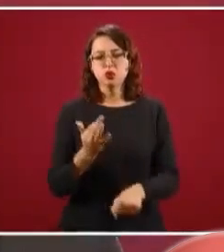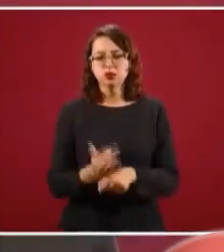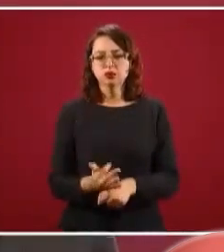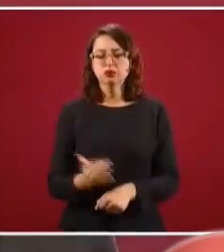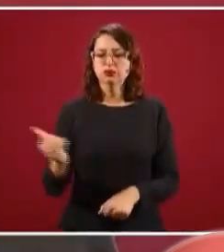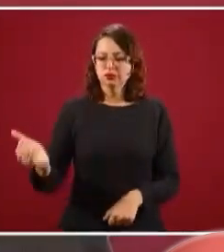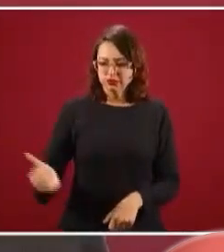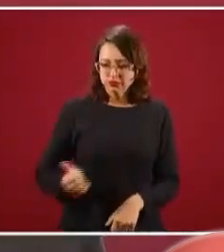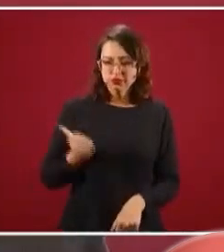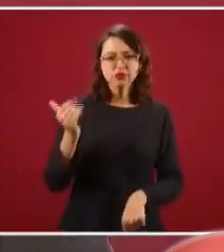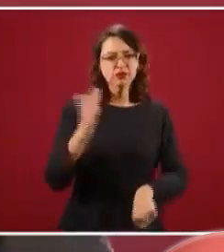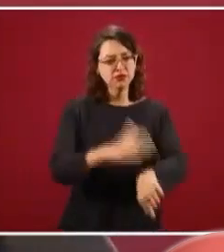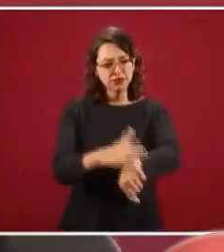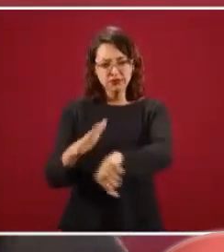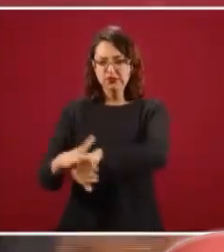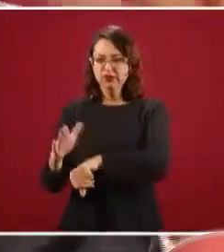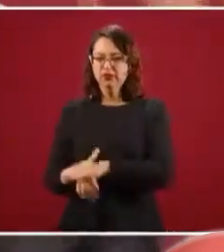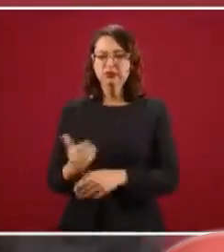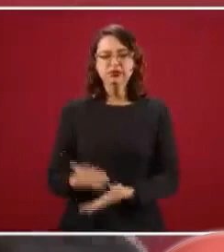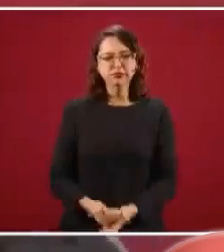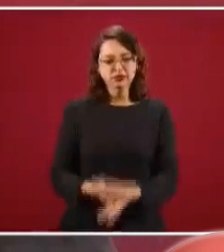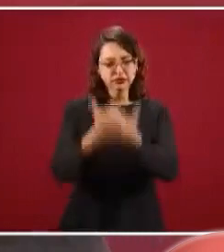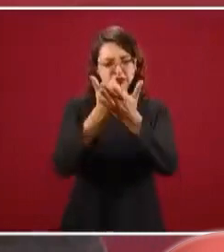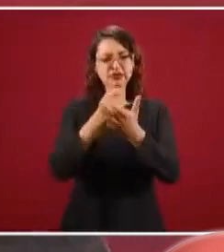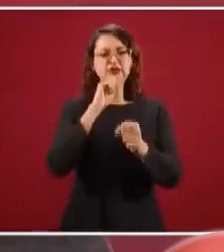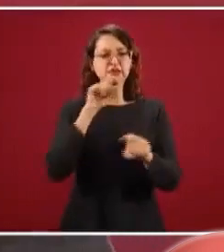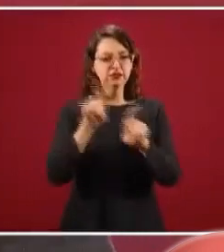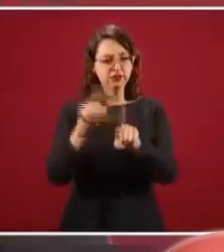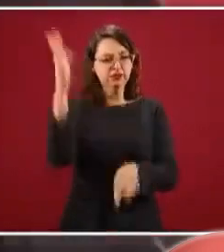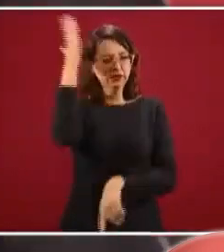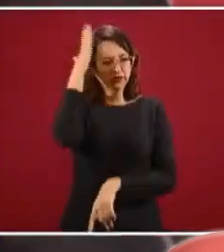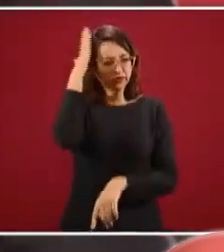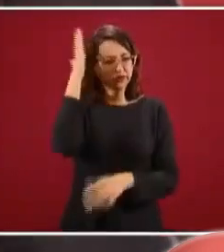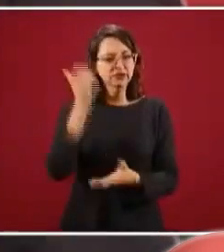trabajadores que nos ayuden y también a los dirigentes